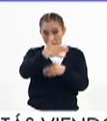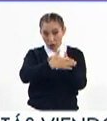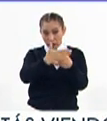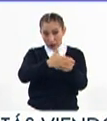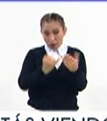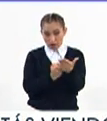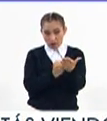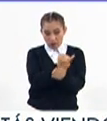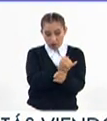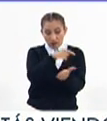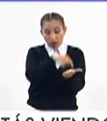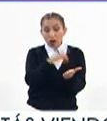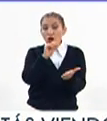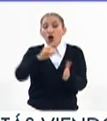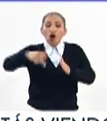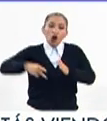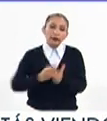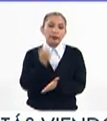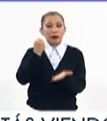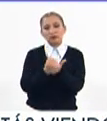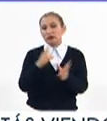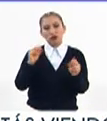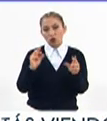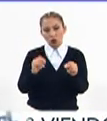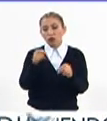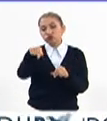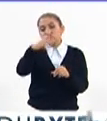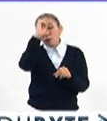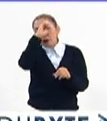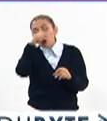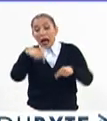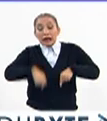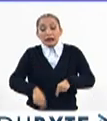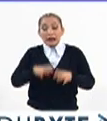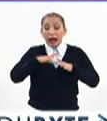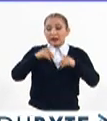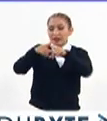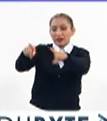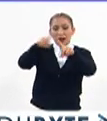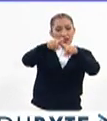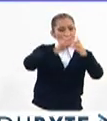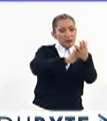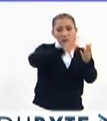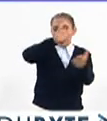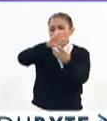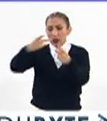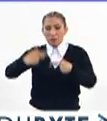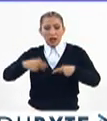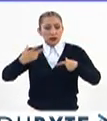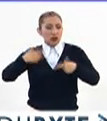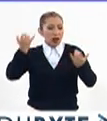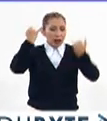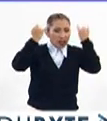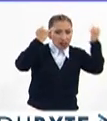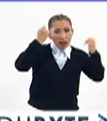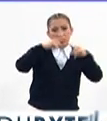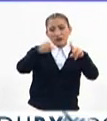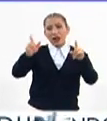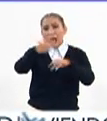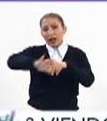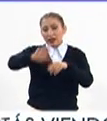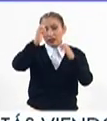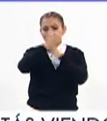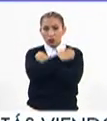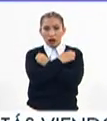a dictaminar no sea de nuevo una imposición. Aquí están representadas las mayorías de las corrientes de pensamiento del